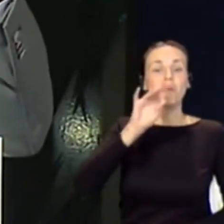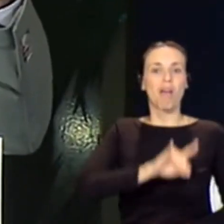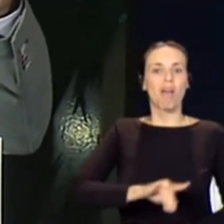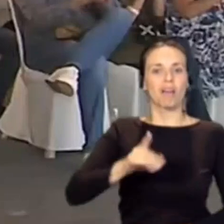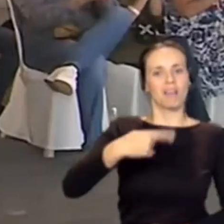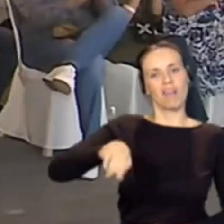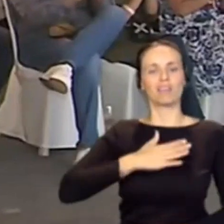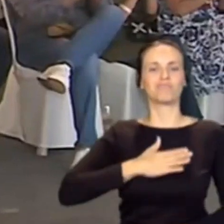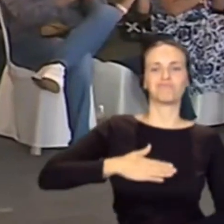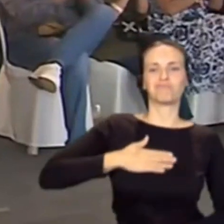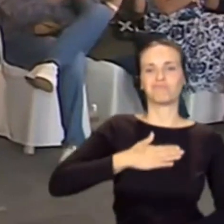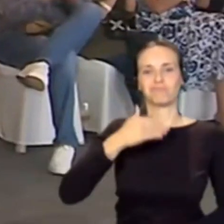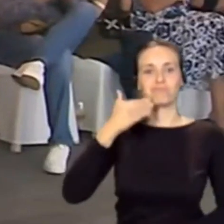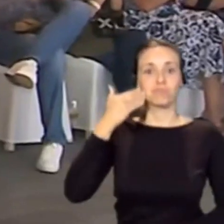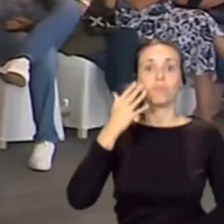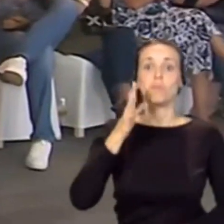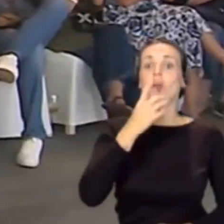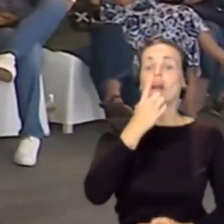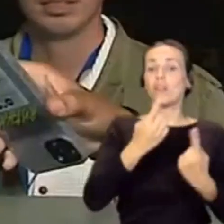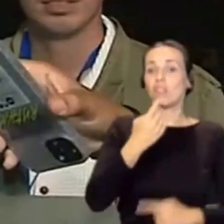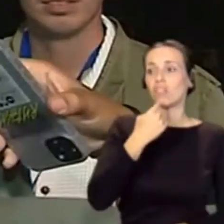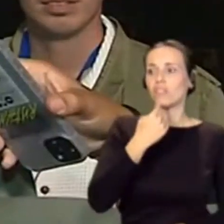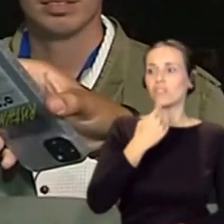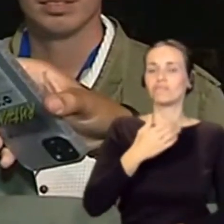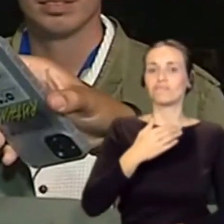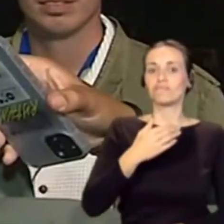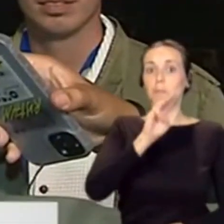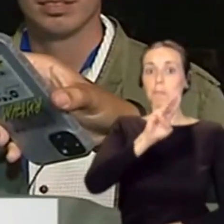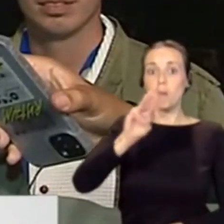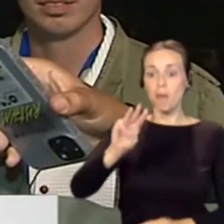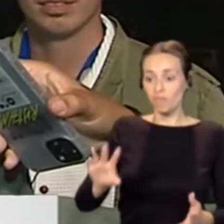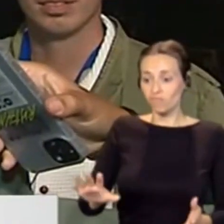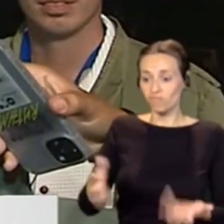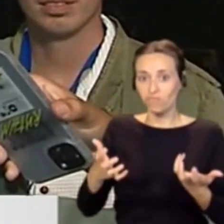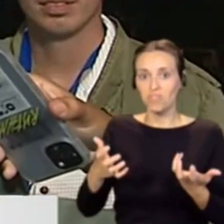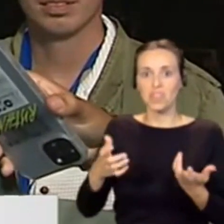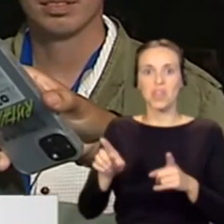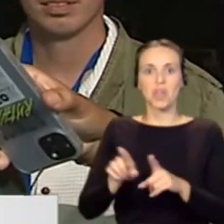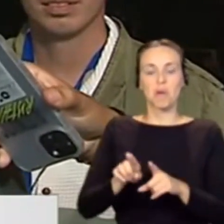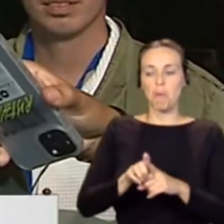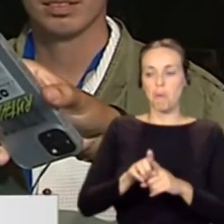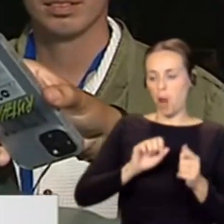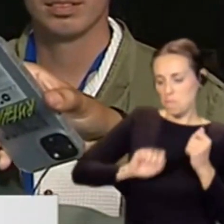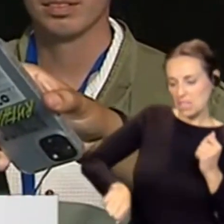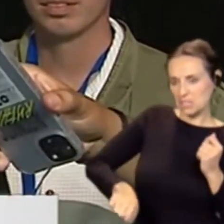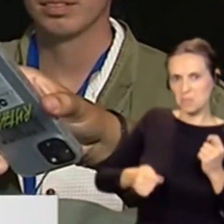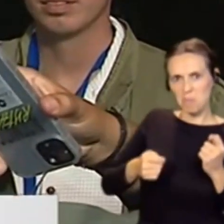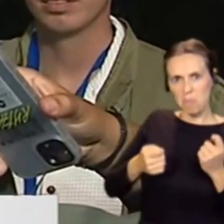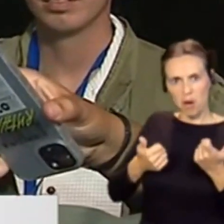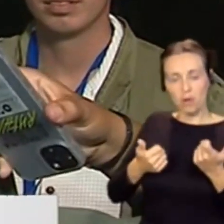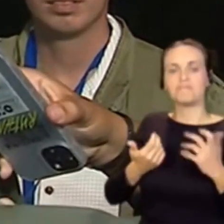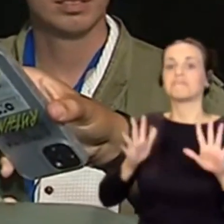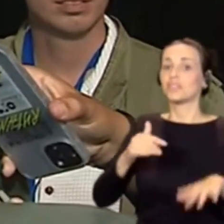quienes empiezan a definir esta victoria del Partido Popular como muy poco ventajosa. Sin embargo, yo soy de los que